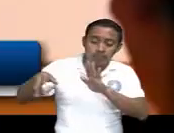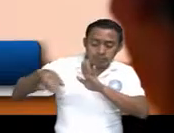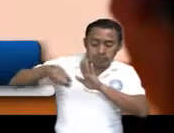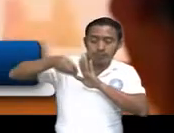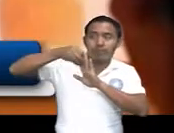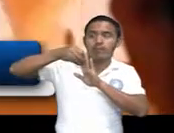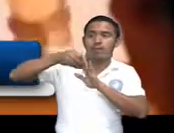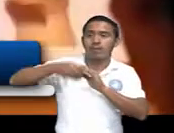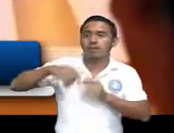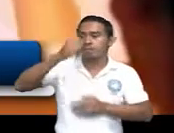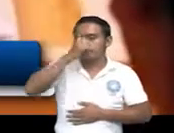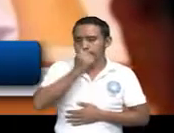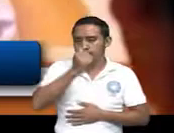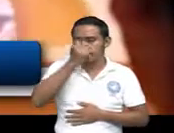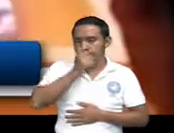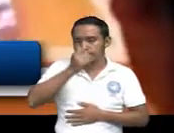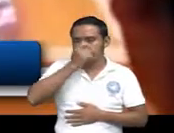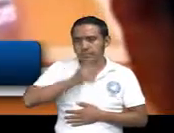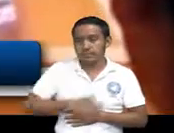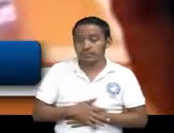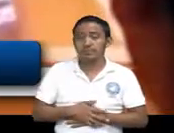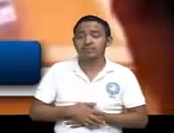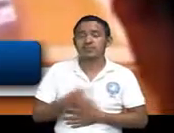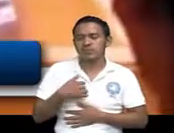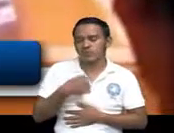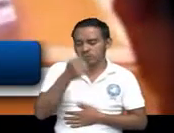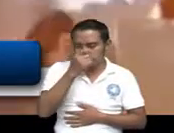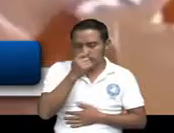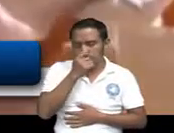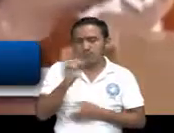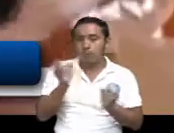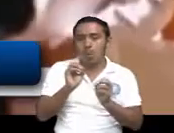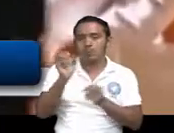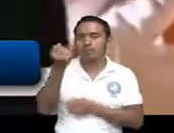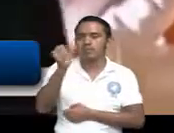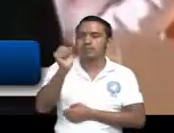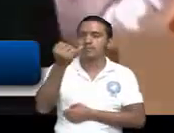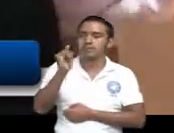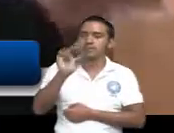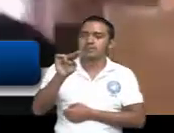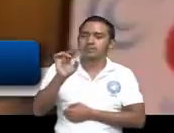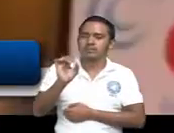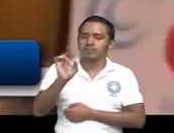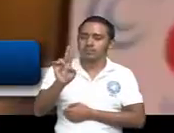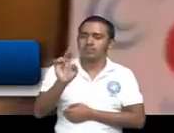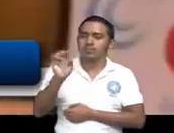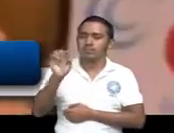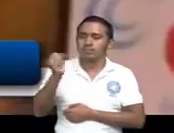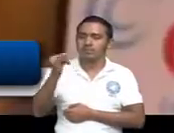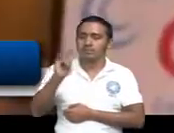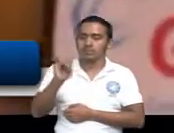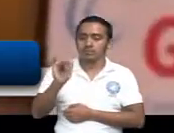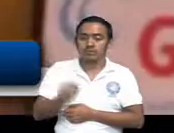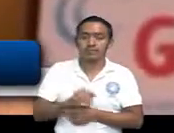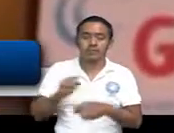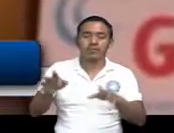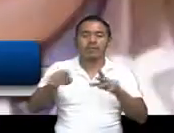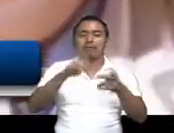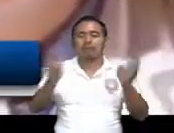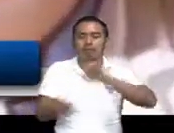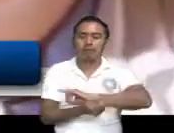gripal por ejemplo una gripe o una sinusitis que se complicó con una otitis media